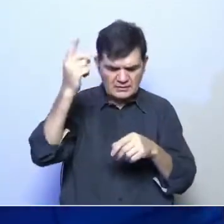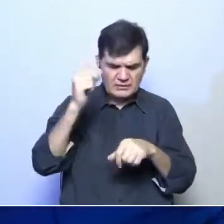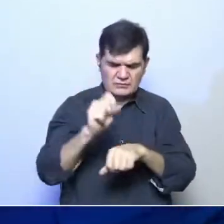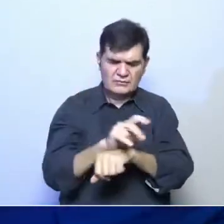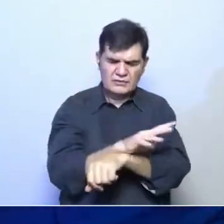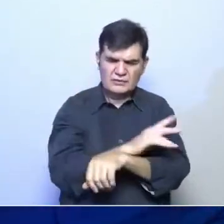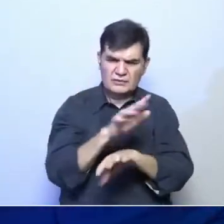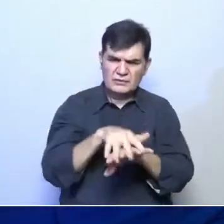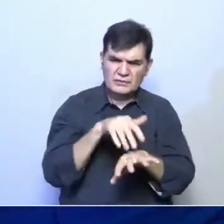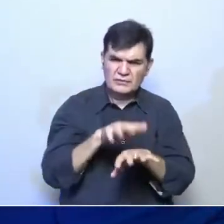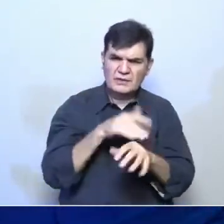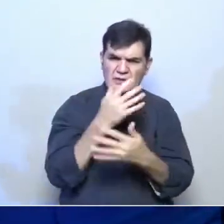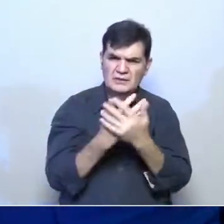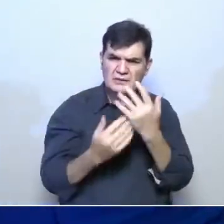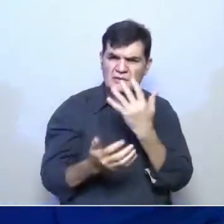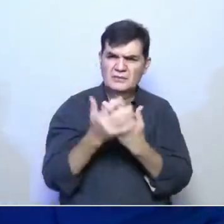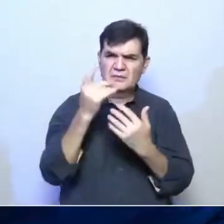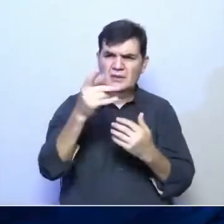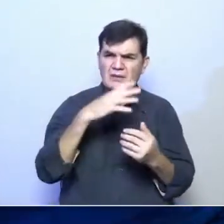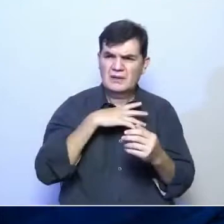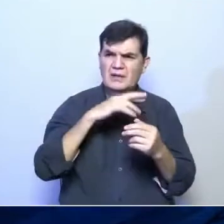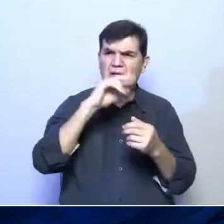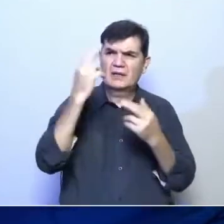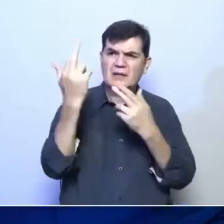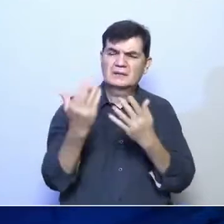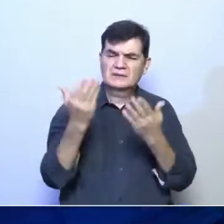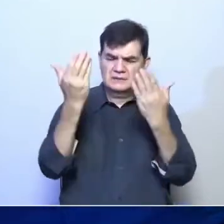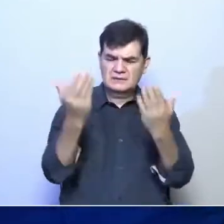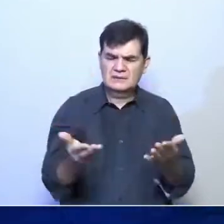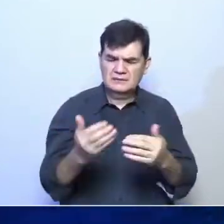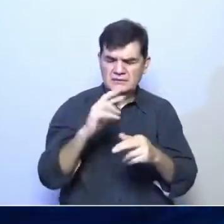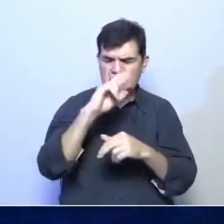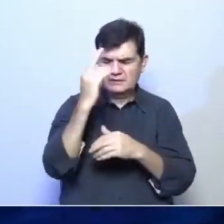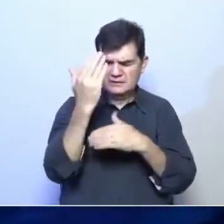tus pies, en tus manos. Reciban el fuego de Dios.